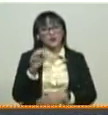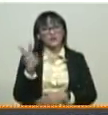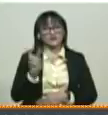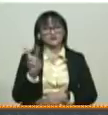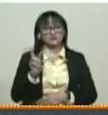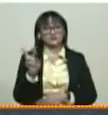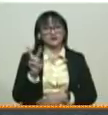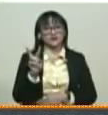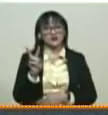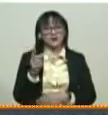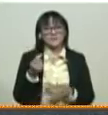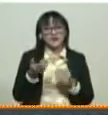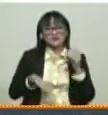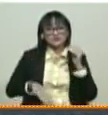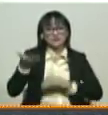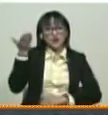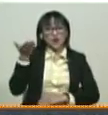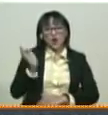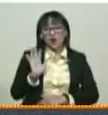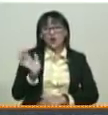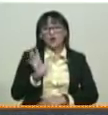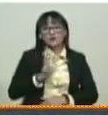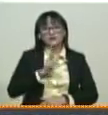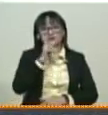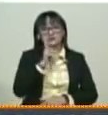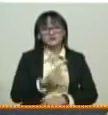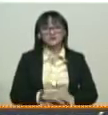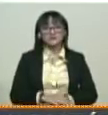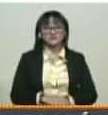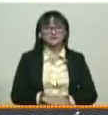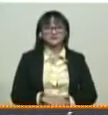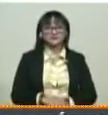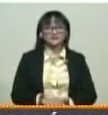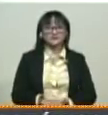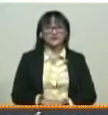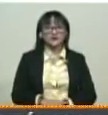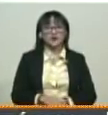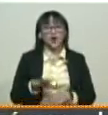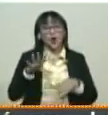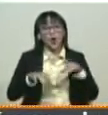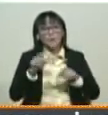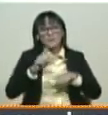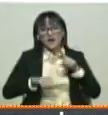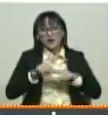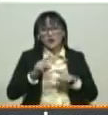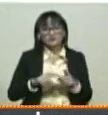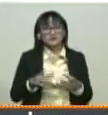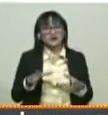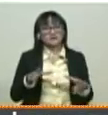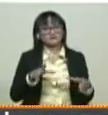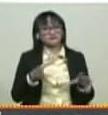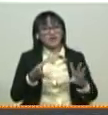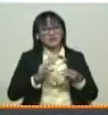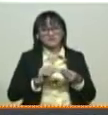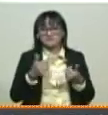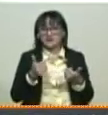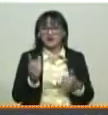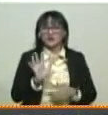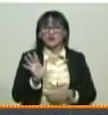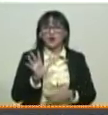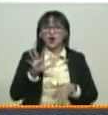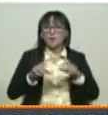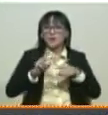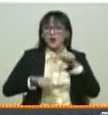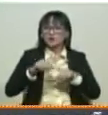de sobreprecios, sobrevaloración, compra de equipos no adecuados, compra de productos